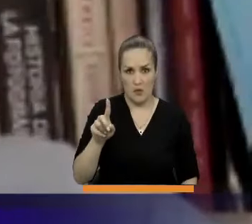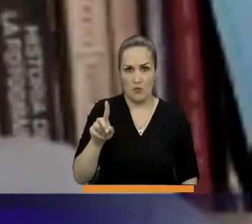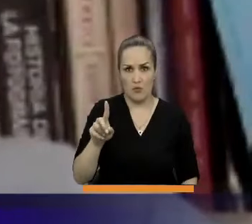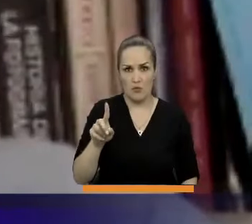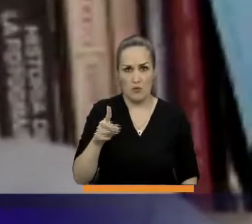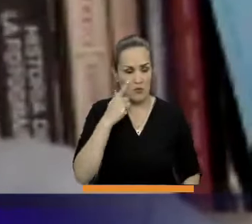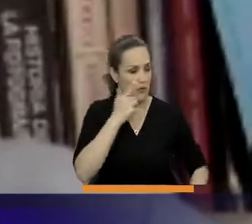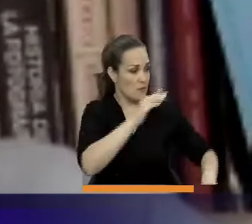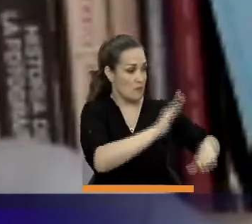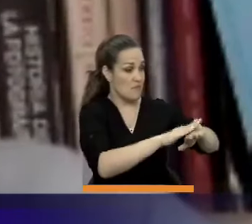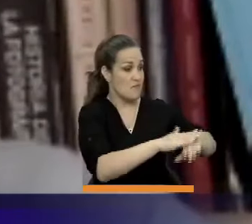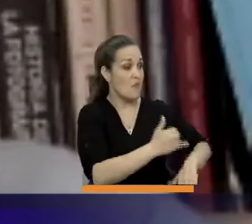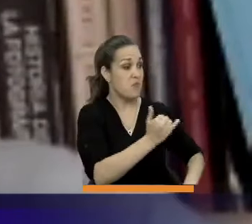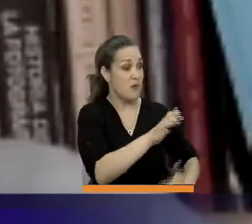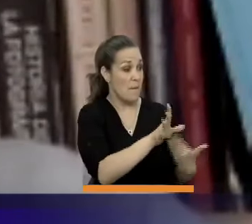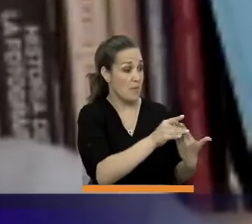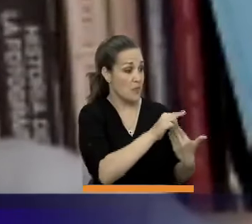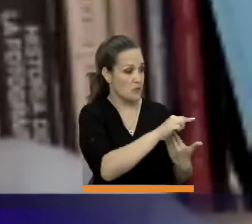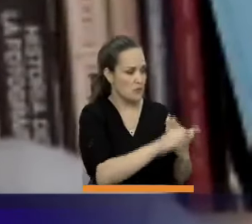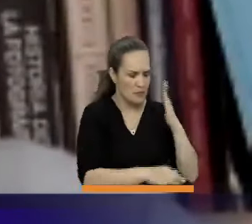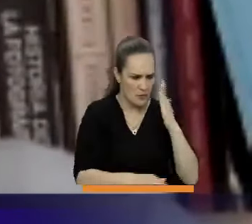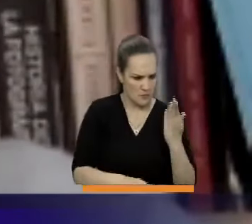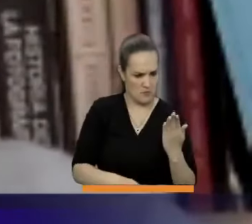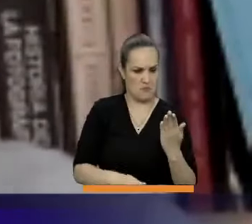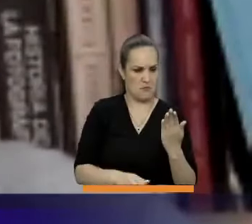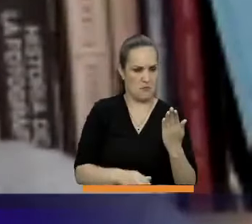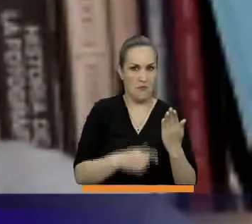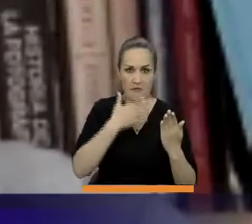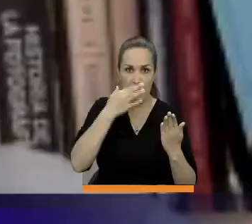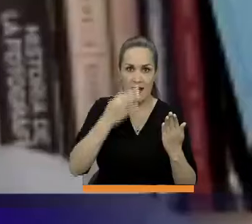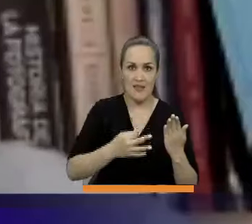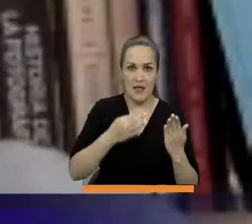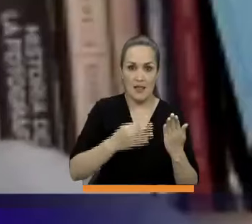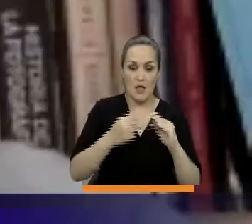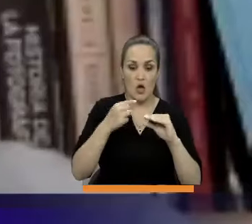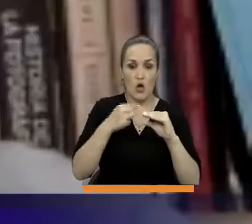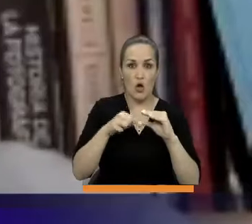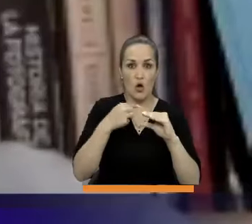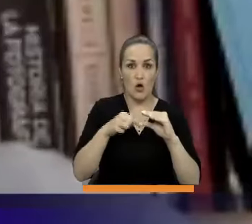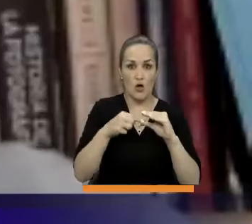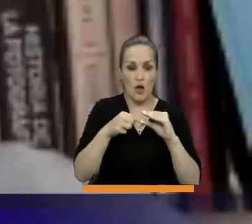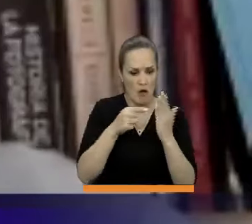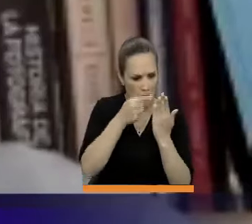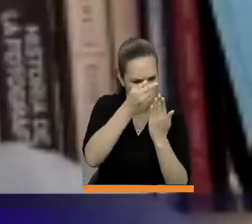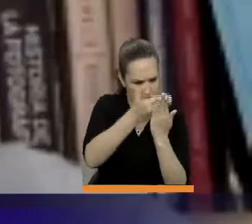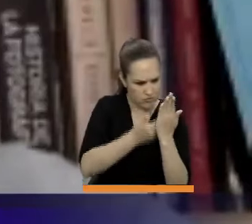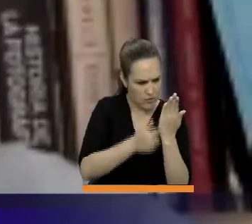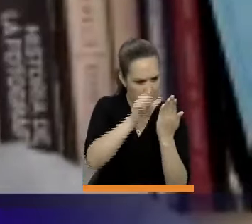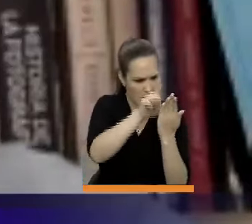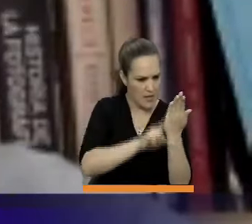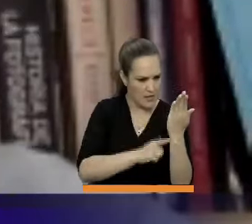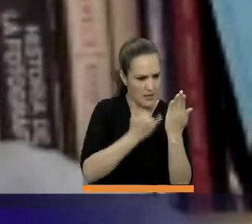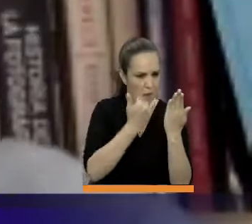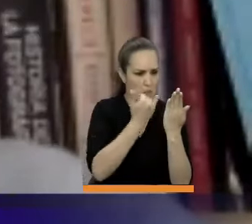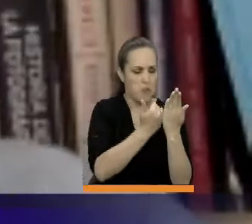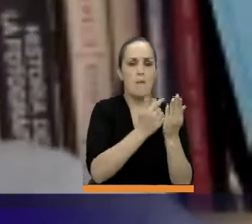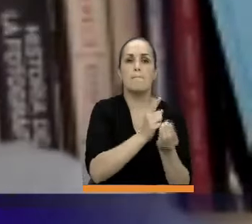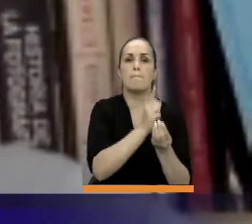intervenciones y justamente ese correo también había caído a algunos diputados del Partido Oficialista de El